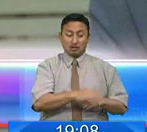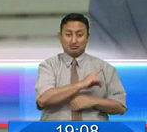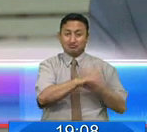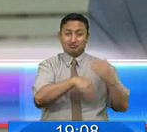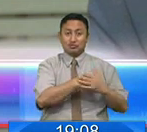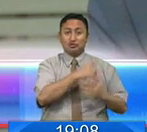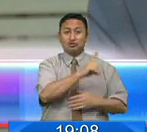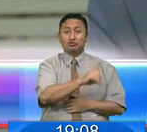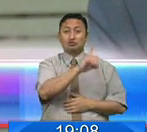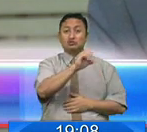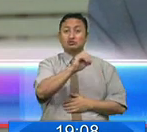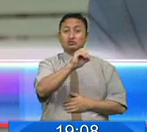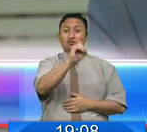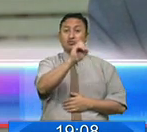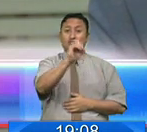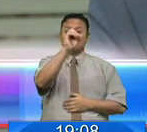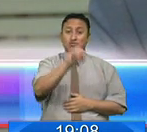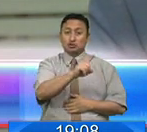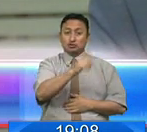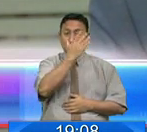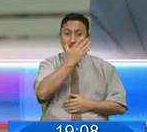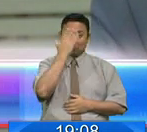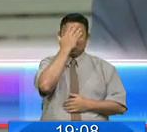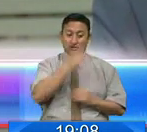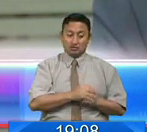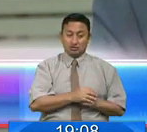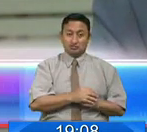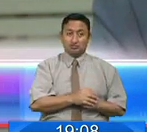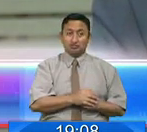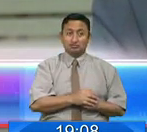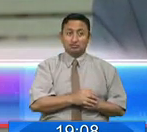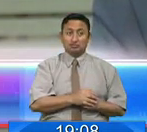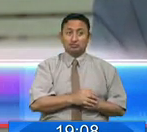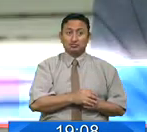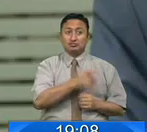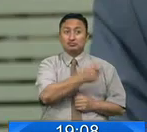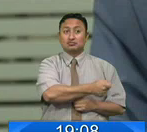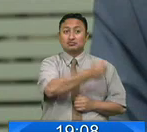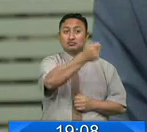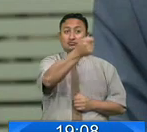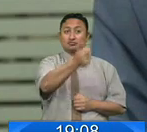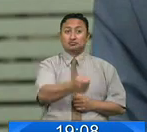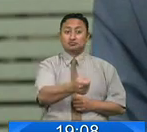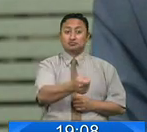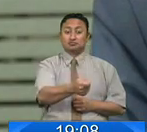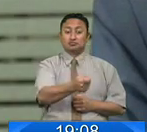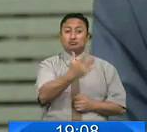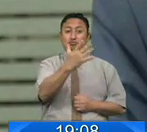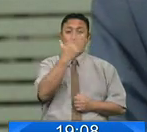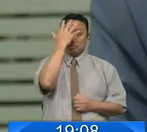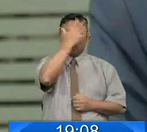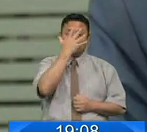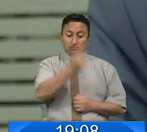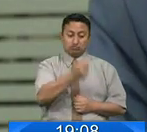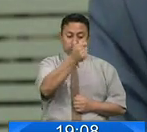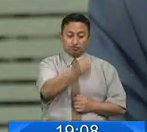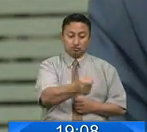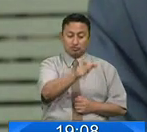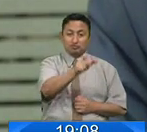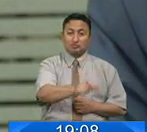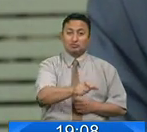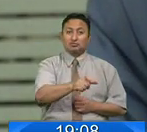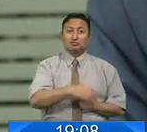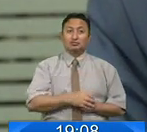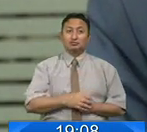ciento de la rentabilidad del puerto de esmeraldas pasará a mano de los esmeraldeños de la